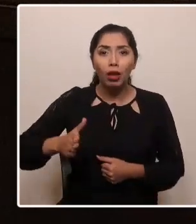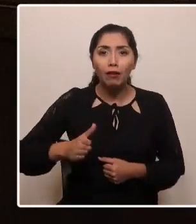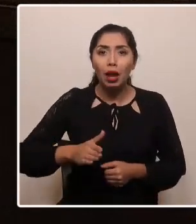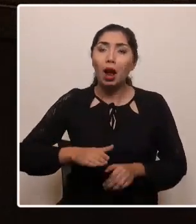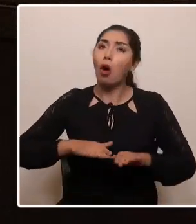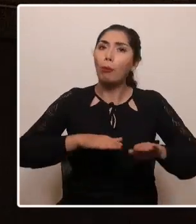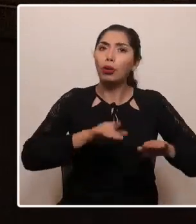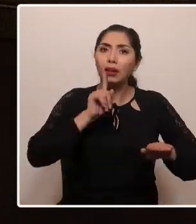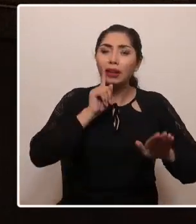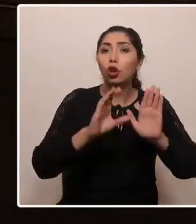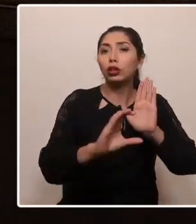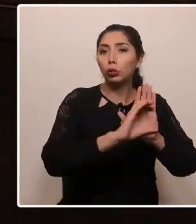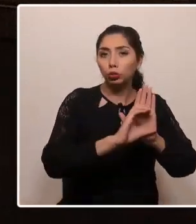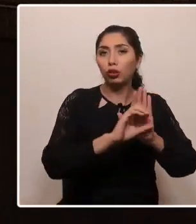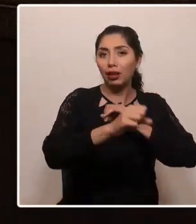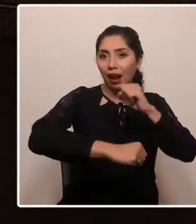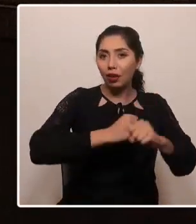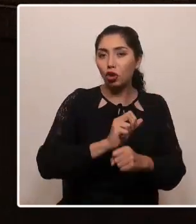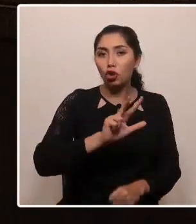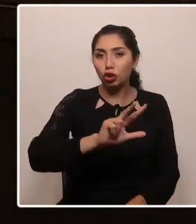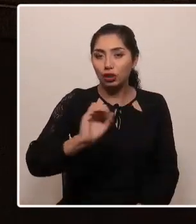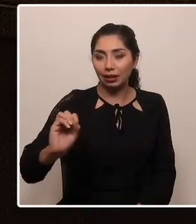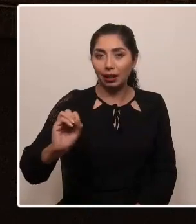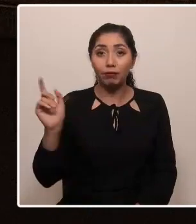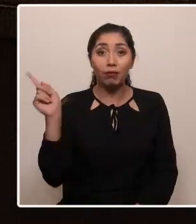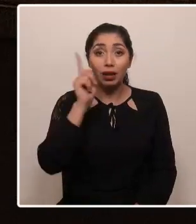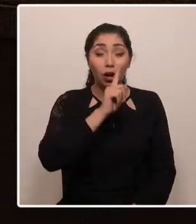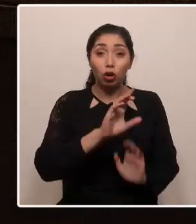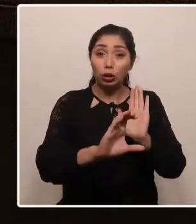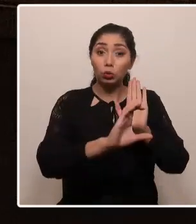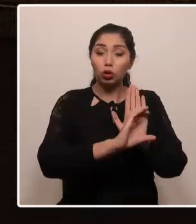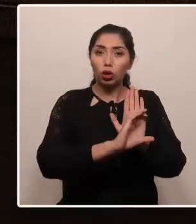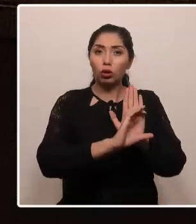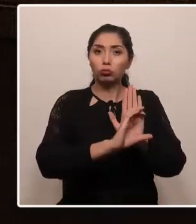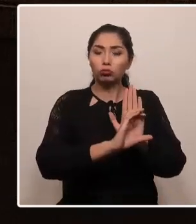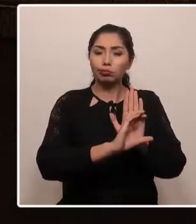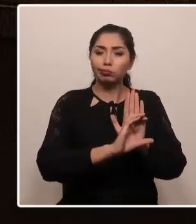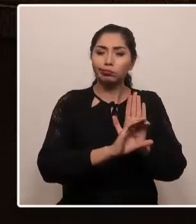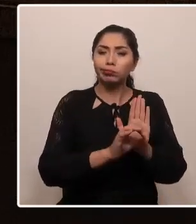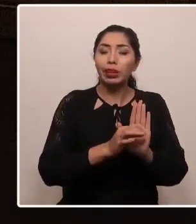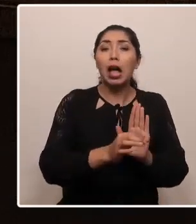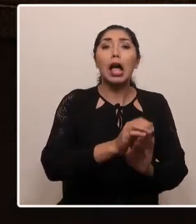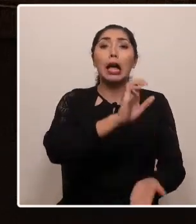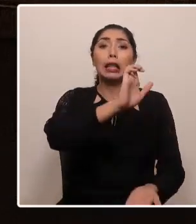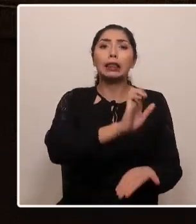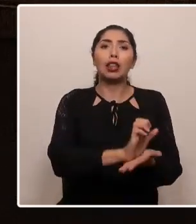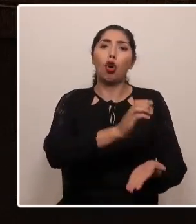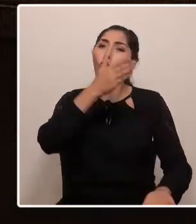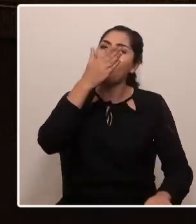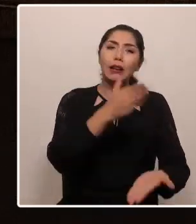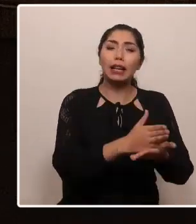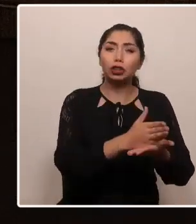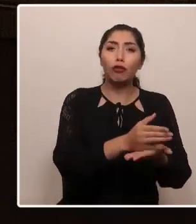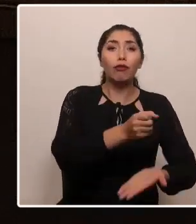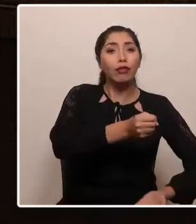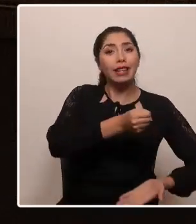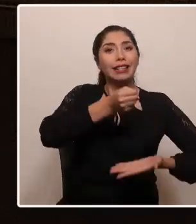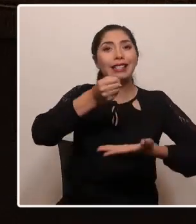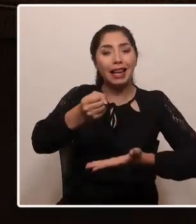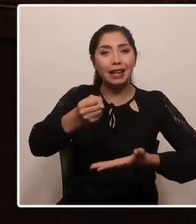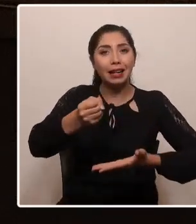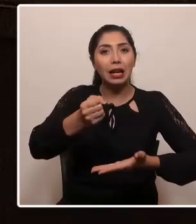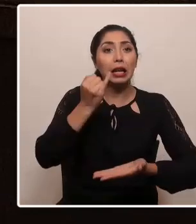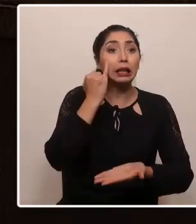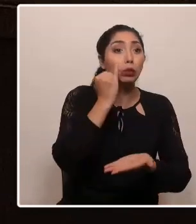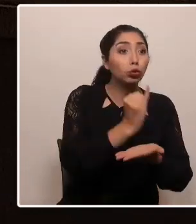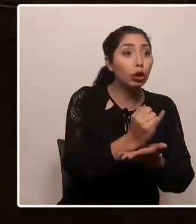80. Finalmente, la Constitución consagra al Estado subsidiario y la obligación del Estado de financiar por igual a instituciones públicas y privadas,